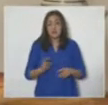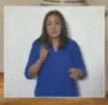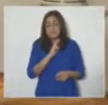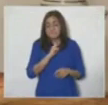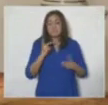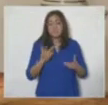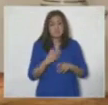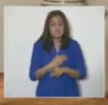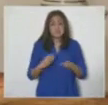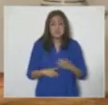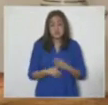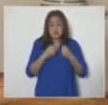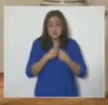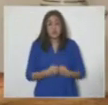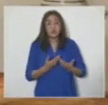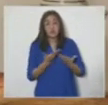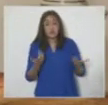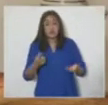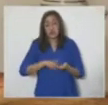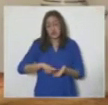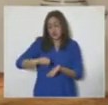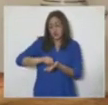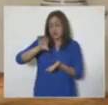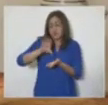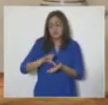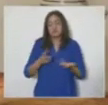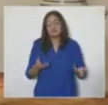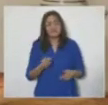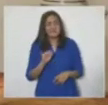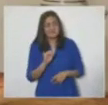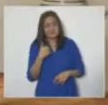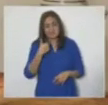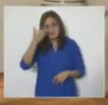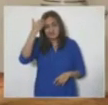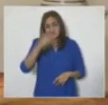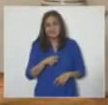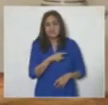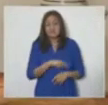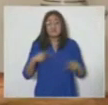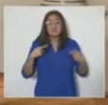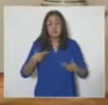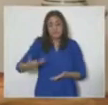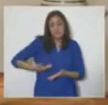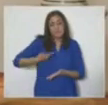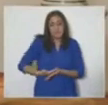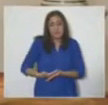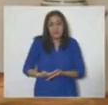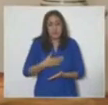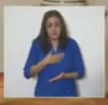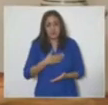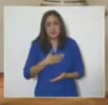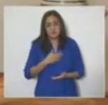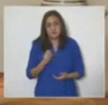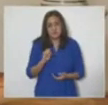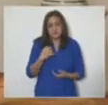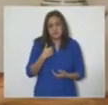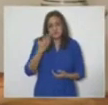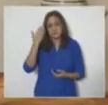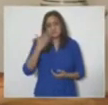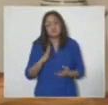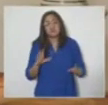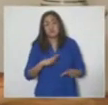las condiciones de seguridad pública de Tecamachalco Claro que sí la gente no lo está pidiendo este hay